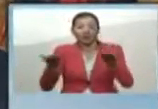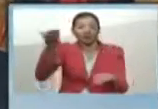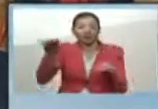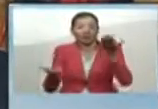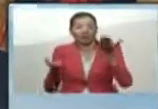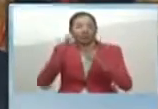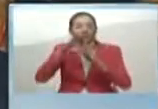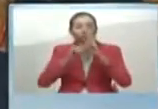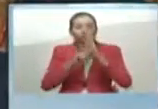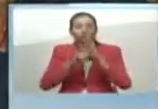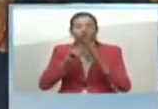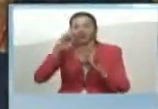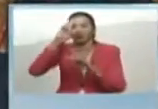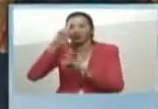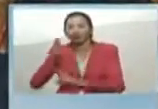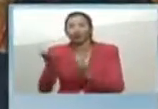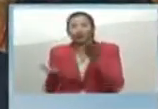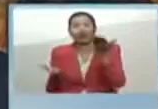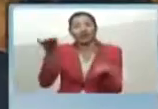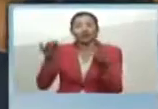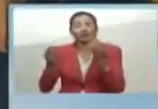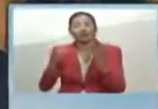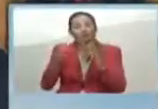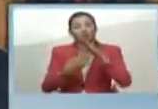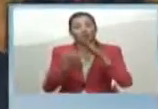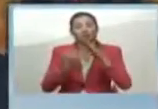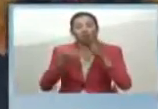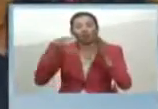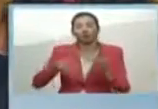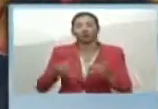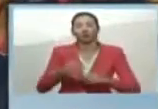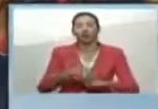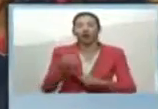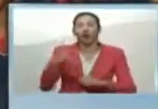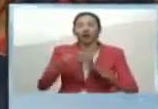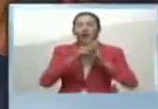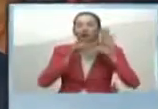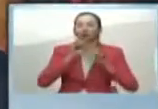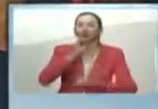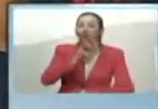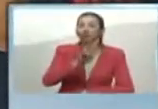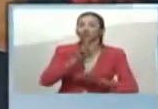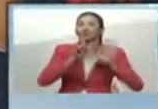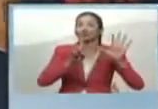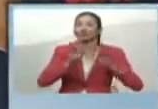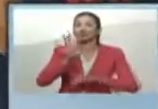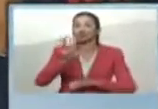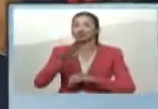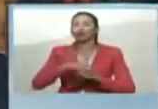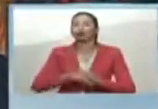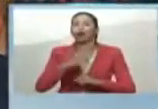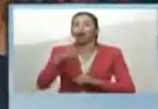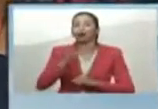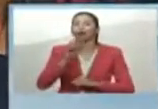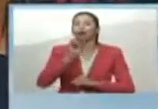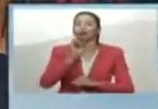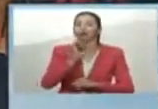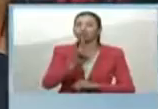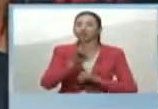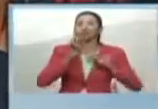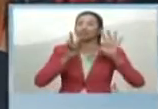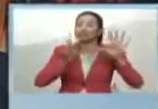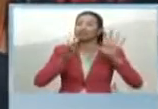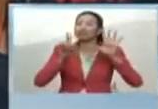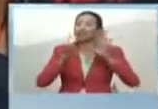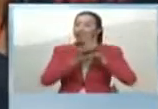Aquí debe haber un respeto al equilibrio institucional. Y por eso está el artículo 265, está el artículo